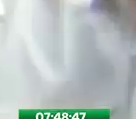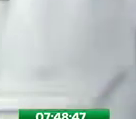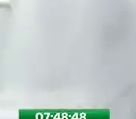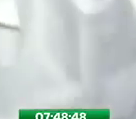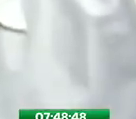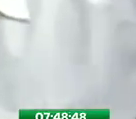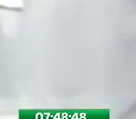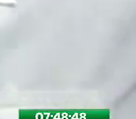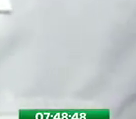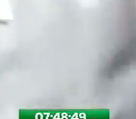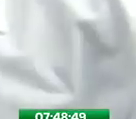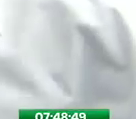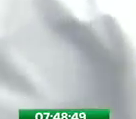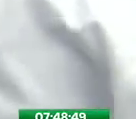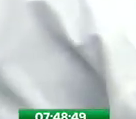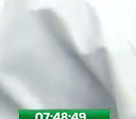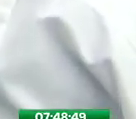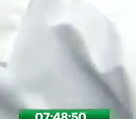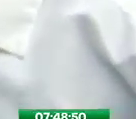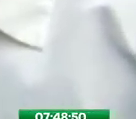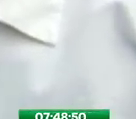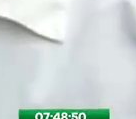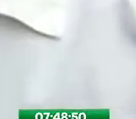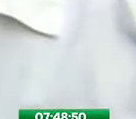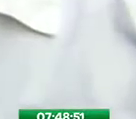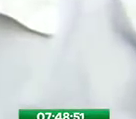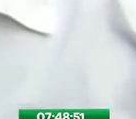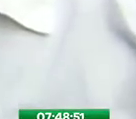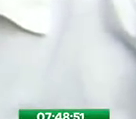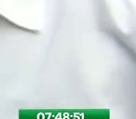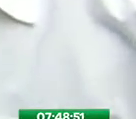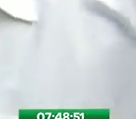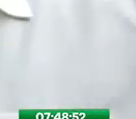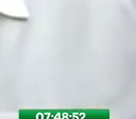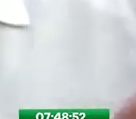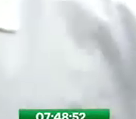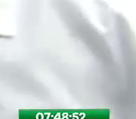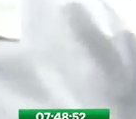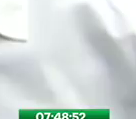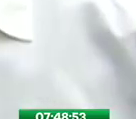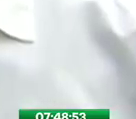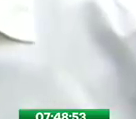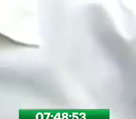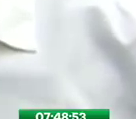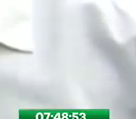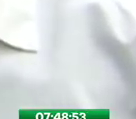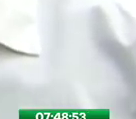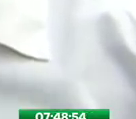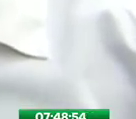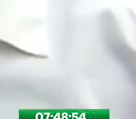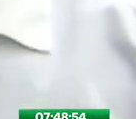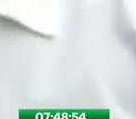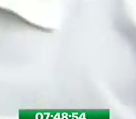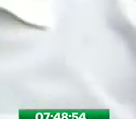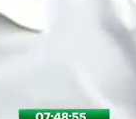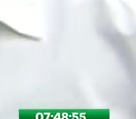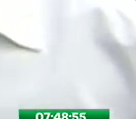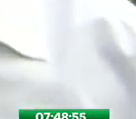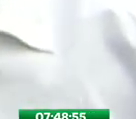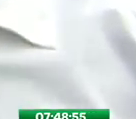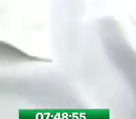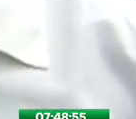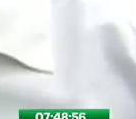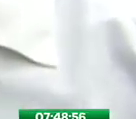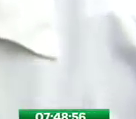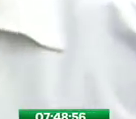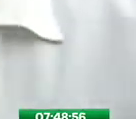heridos. Nosotros los que vivimos aquí sabemos la realidad, ¿o no? La realidad. A muchos compañeros aquí les da hasta miedo salir en cámara, por lo que tienen miedo